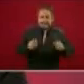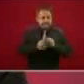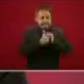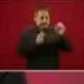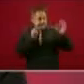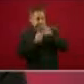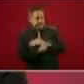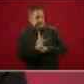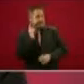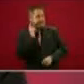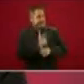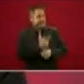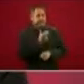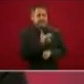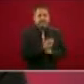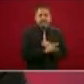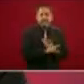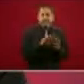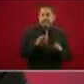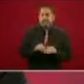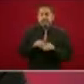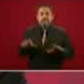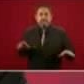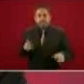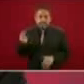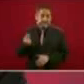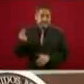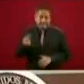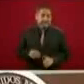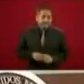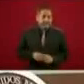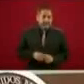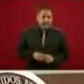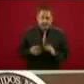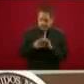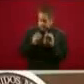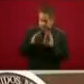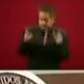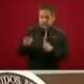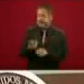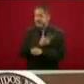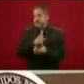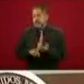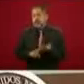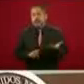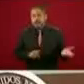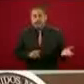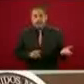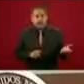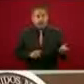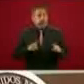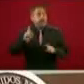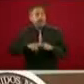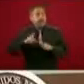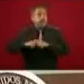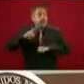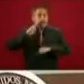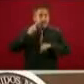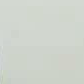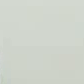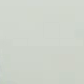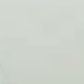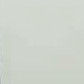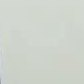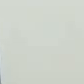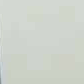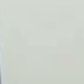qué bonito! Juan panadero, el otro es Moreno, muy bien. Y la mamá jamás aceptó a Juan y quería a fuerza que su hija